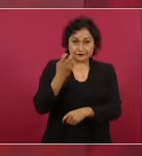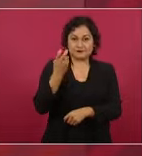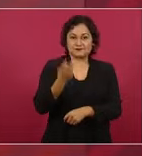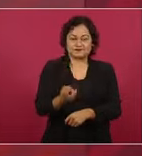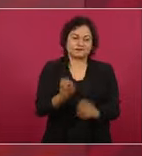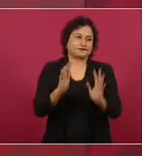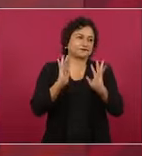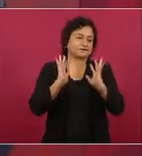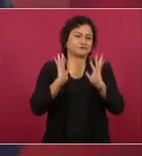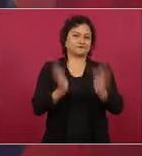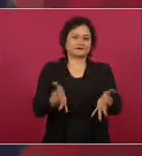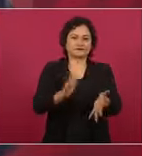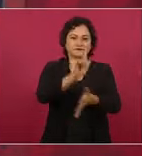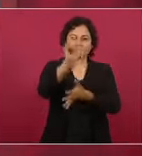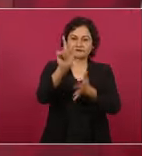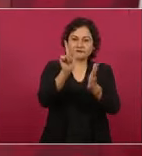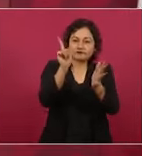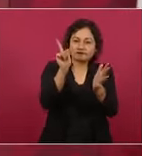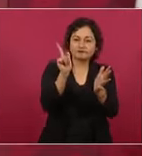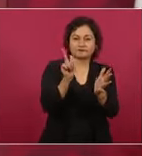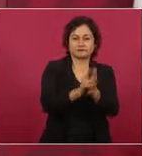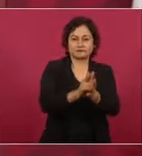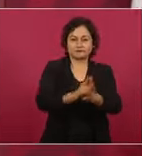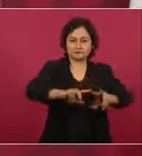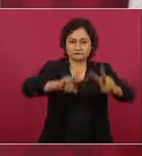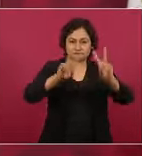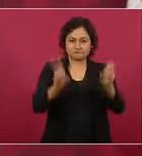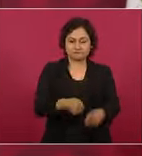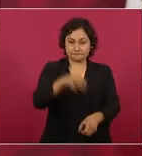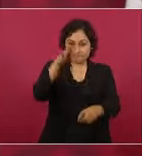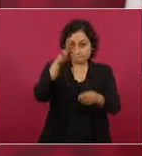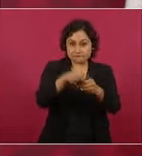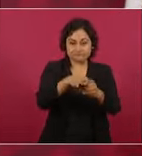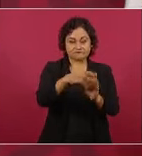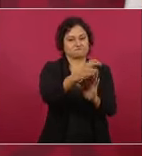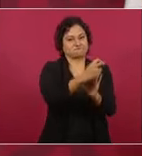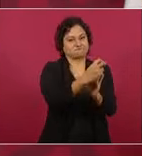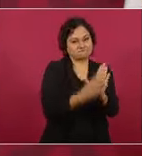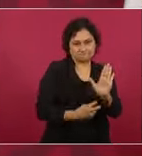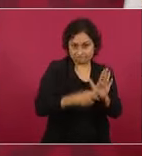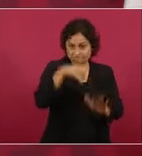una reforma democrática de fondo,